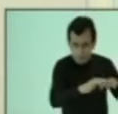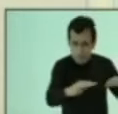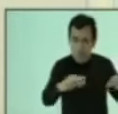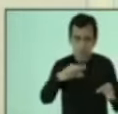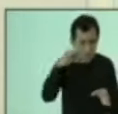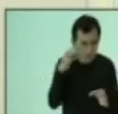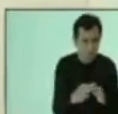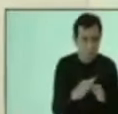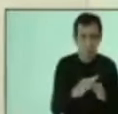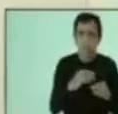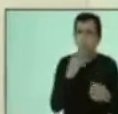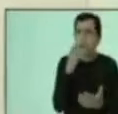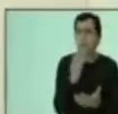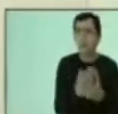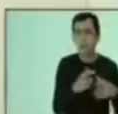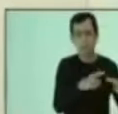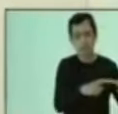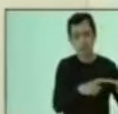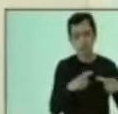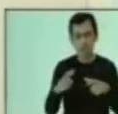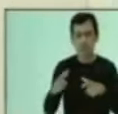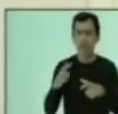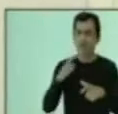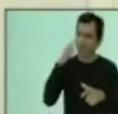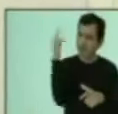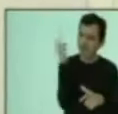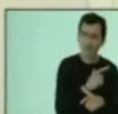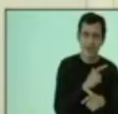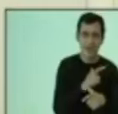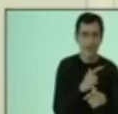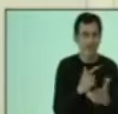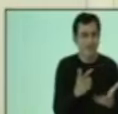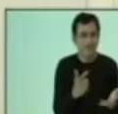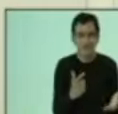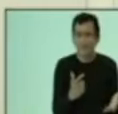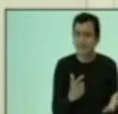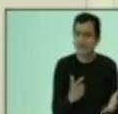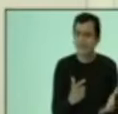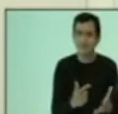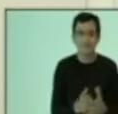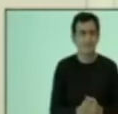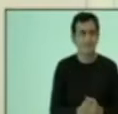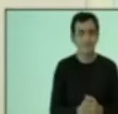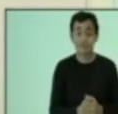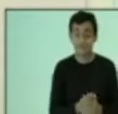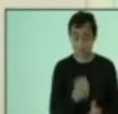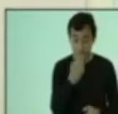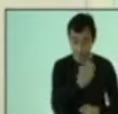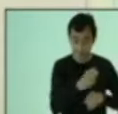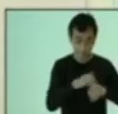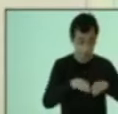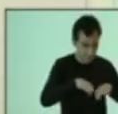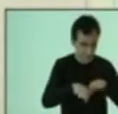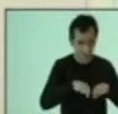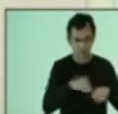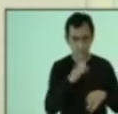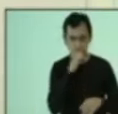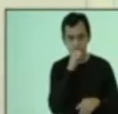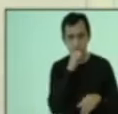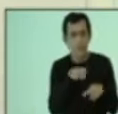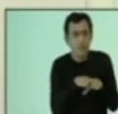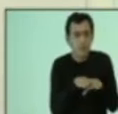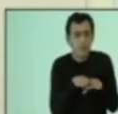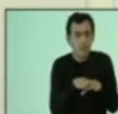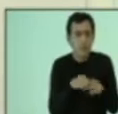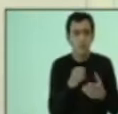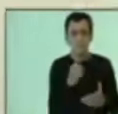solo parches asfaltados o pavimentados en algunas de ellas. Estamos trabajando, les vuelvo a repetir en ello, para